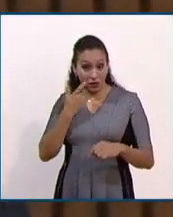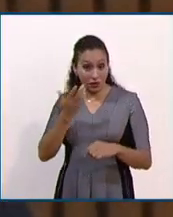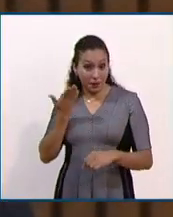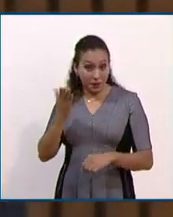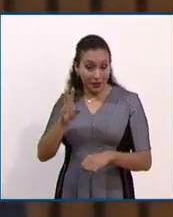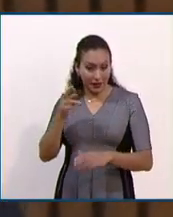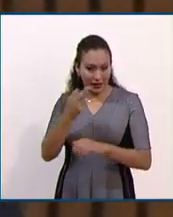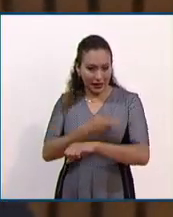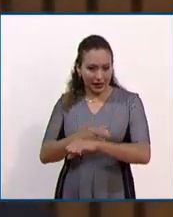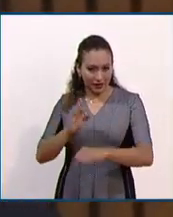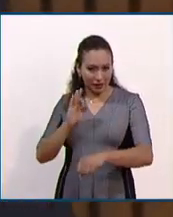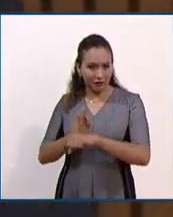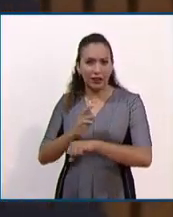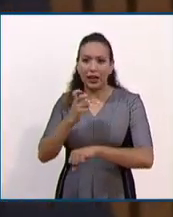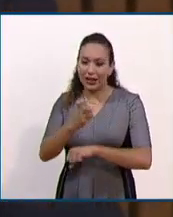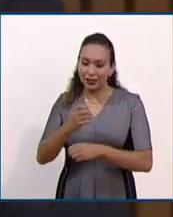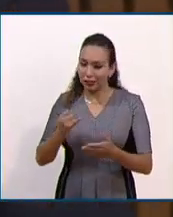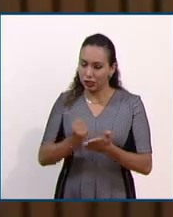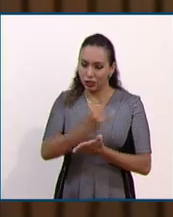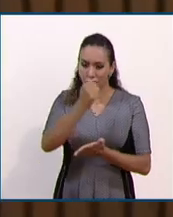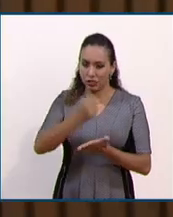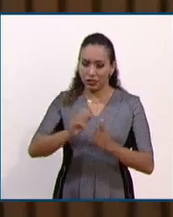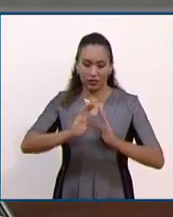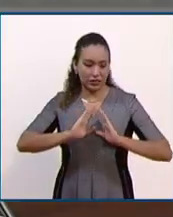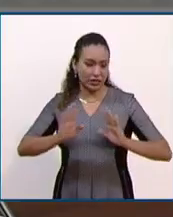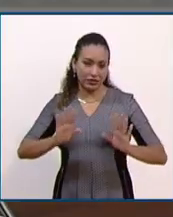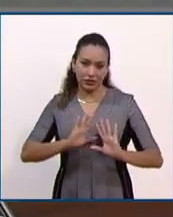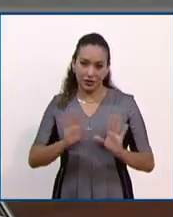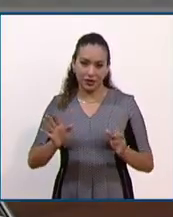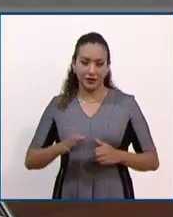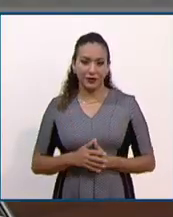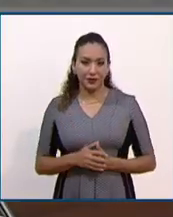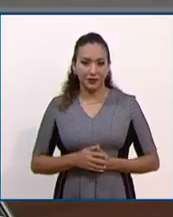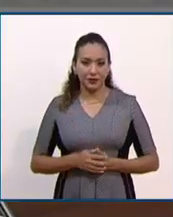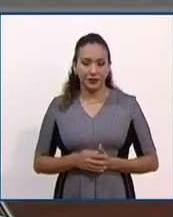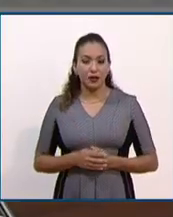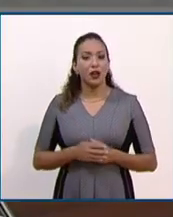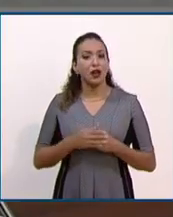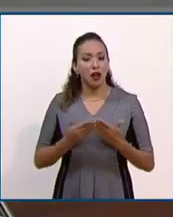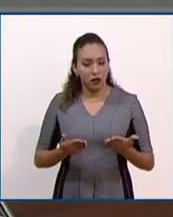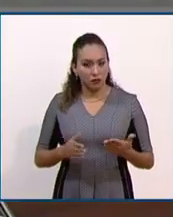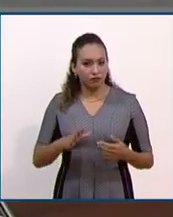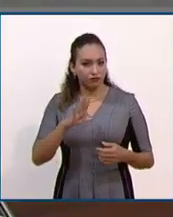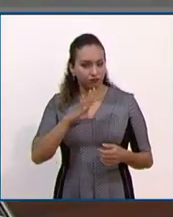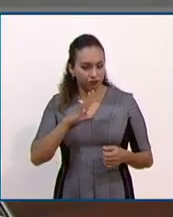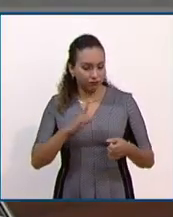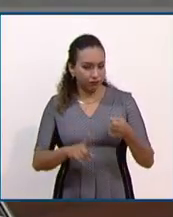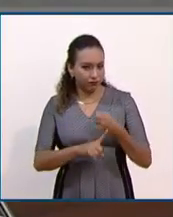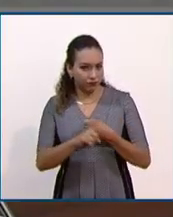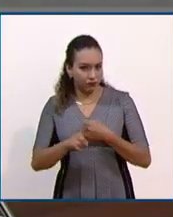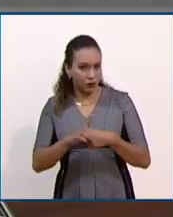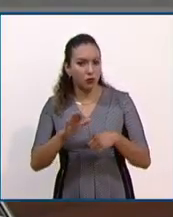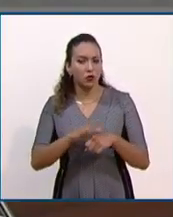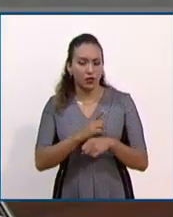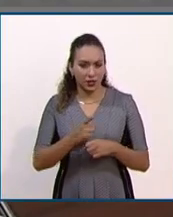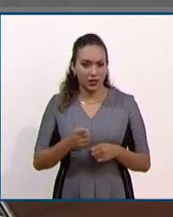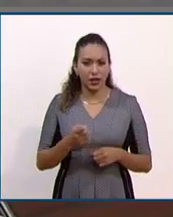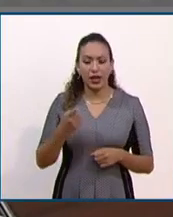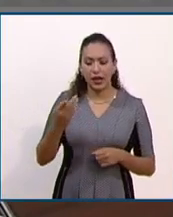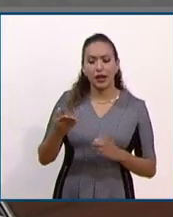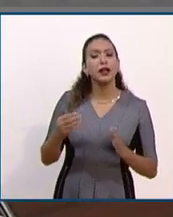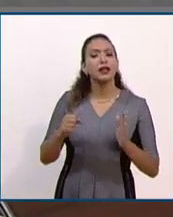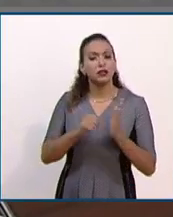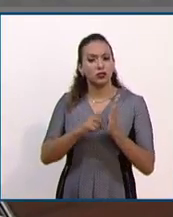posterioridad no modifican la sentencia de la Sala Superior. Y confirmar el acuerdo controvertido respecto de la negativa de solicitud